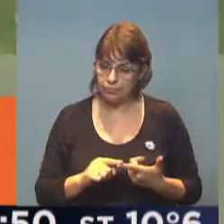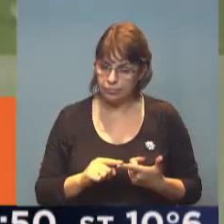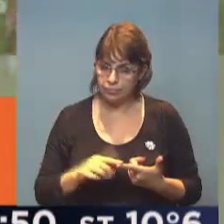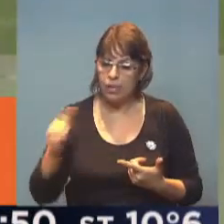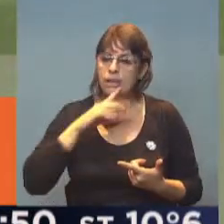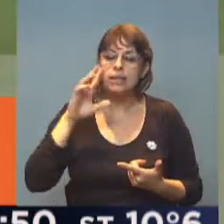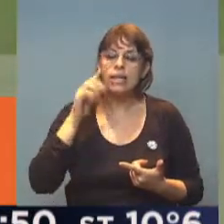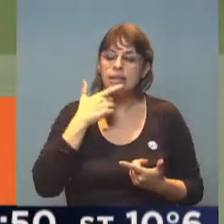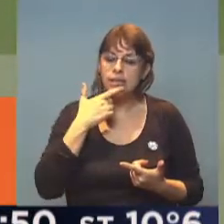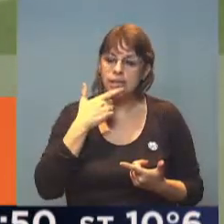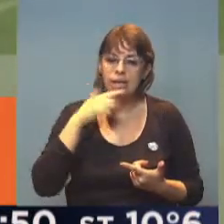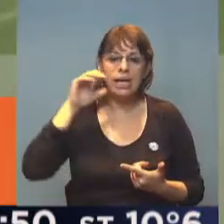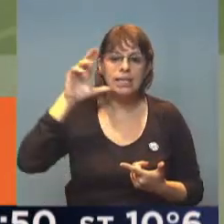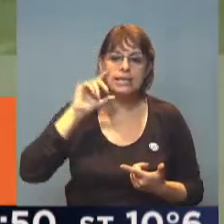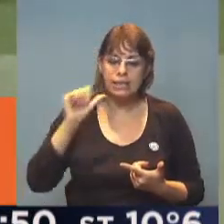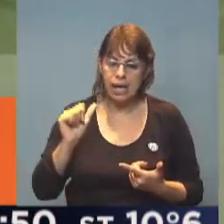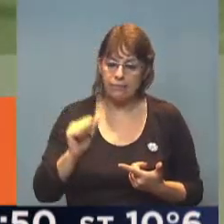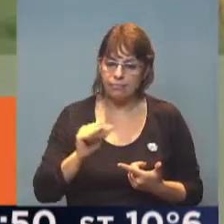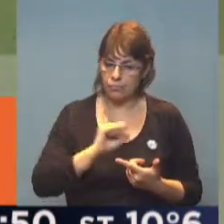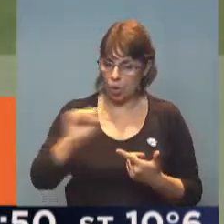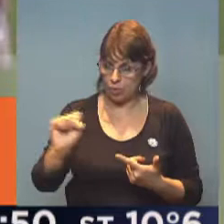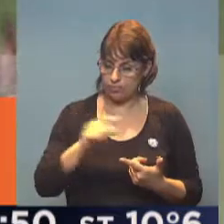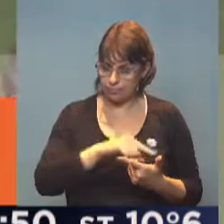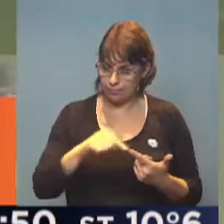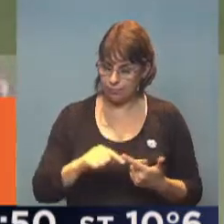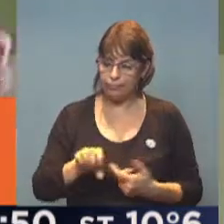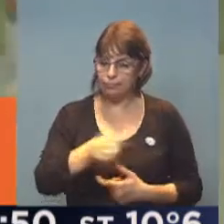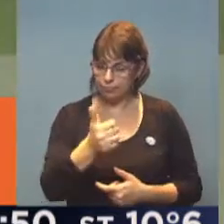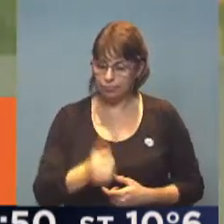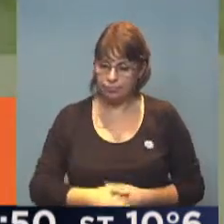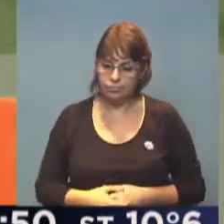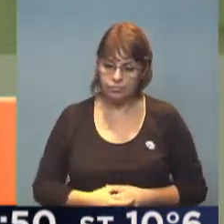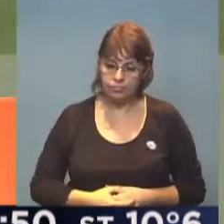Matías García completando el triunfo.